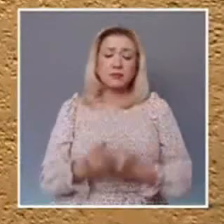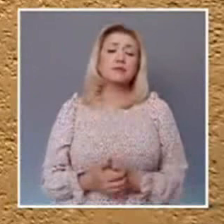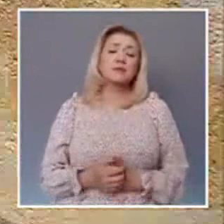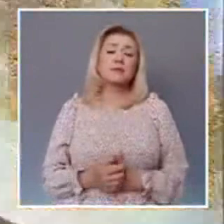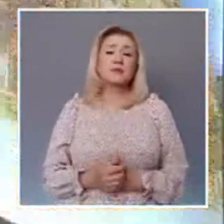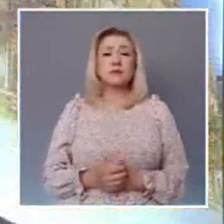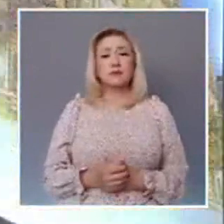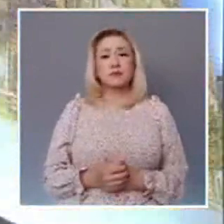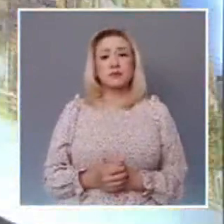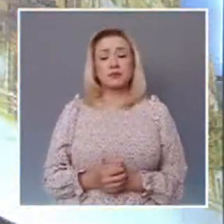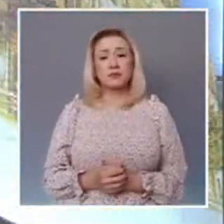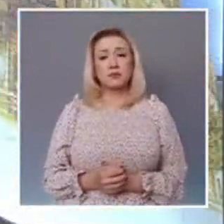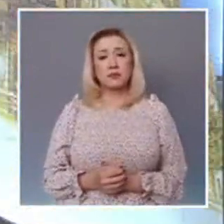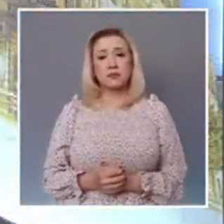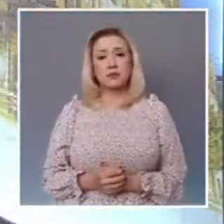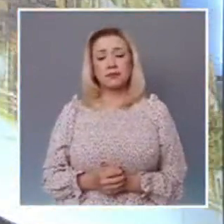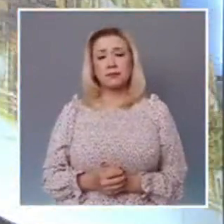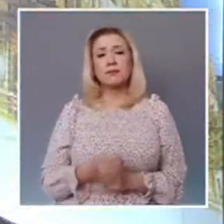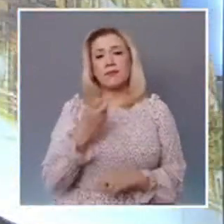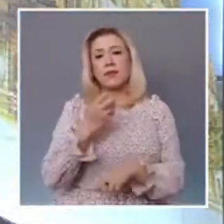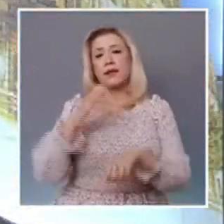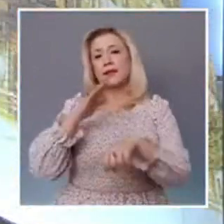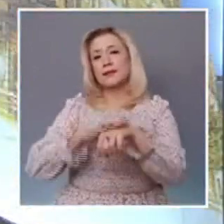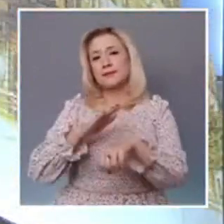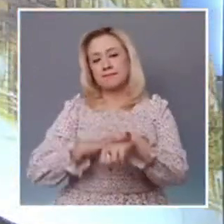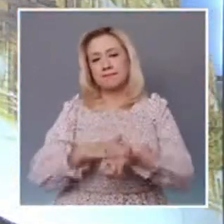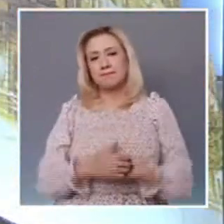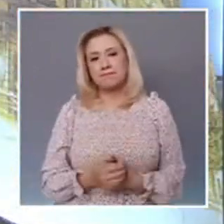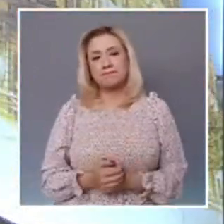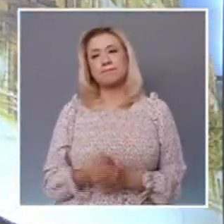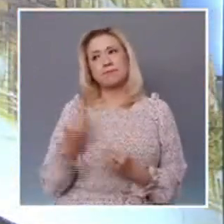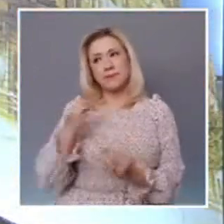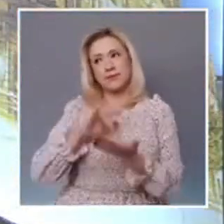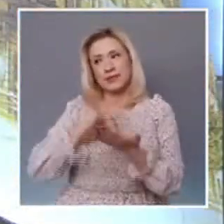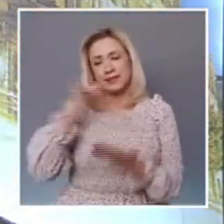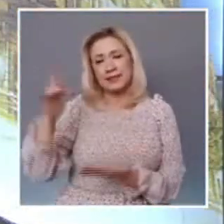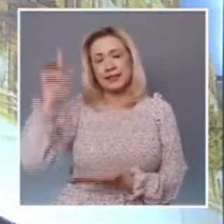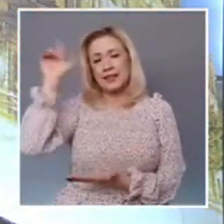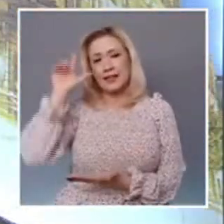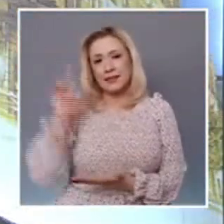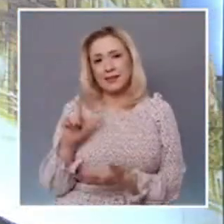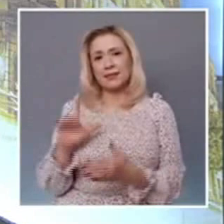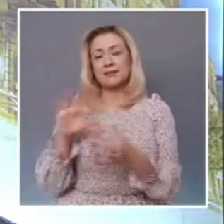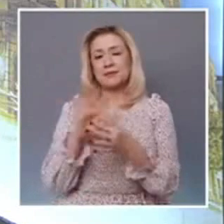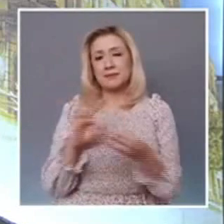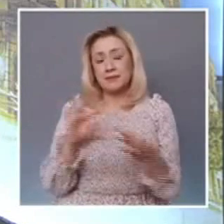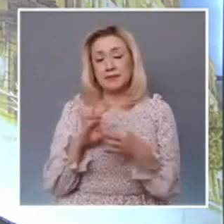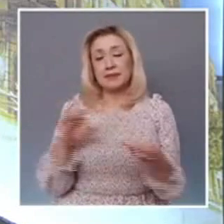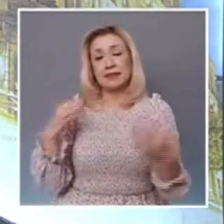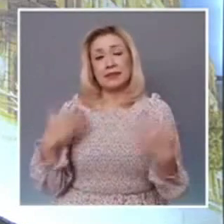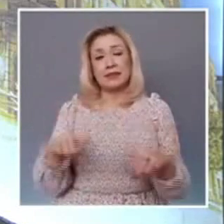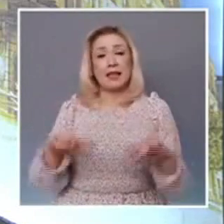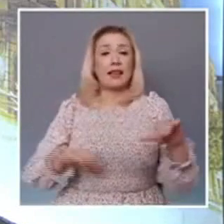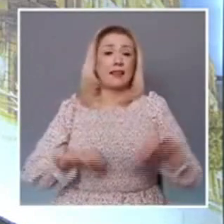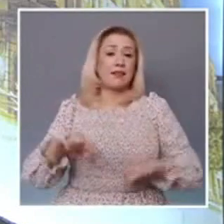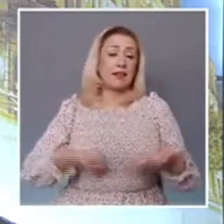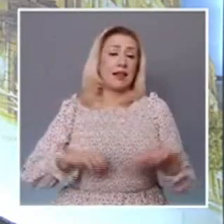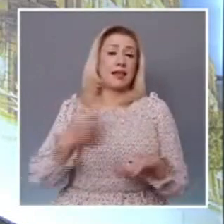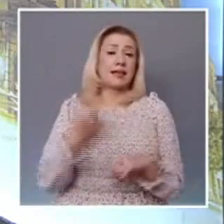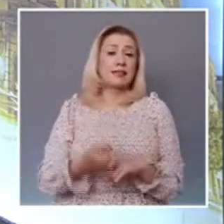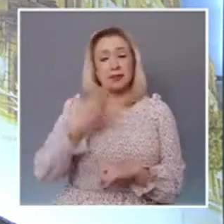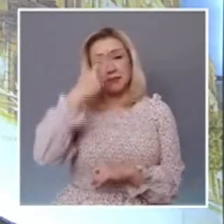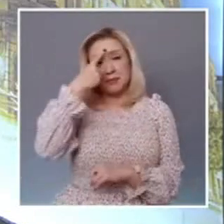Es la información. Muchas gracias, Laura, por este reporte completo de las actividades que se llevan a cabo en este marco